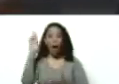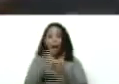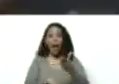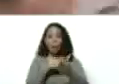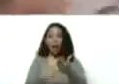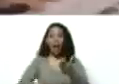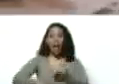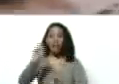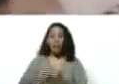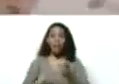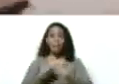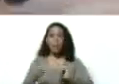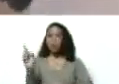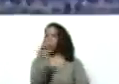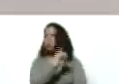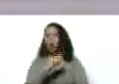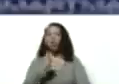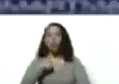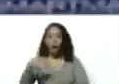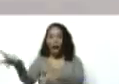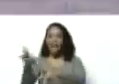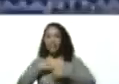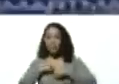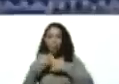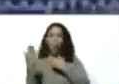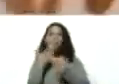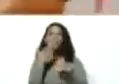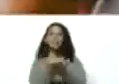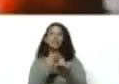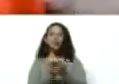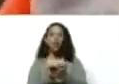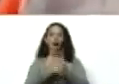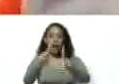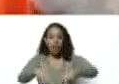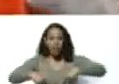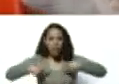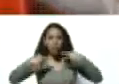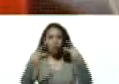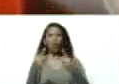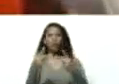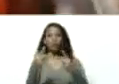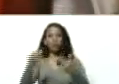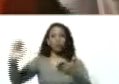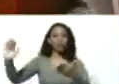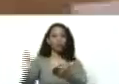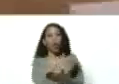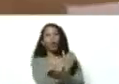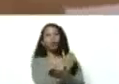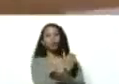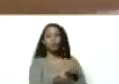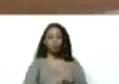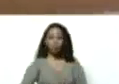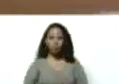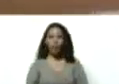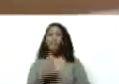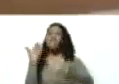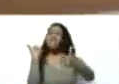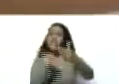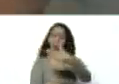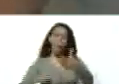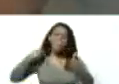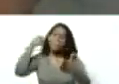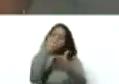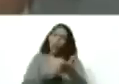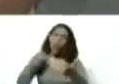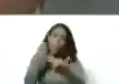pero no, acepto la convocatoria al referéndum revocatorio, y vamos a la batalla